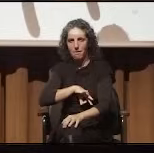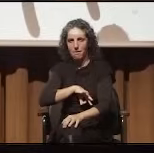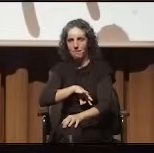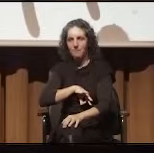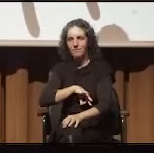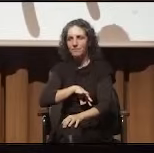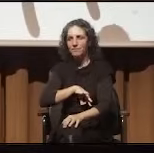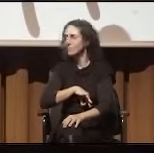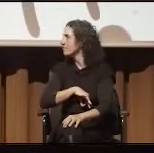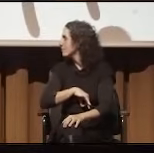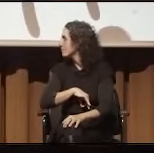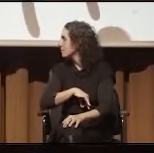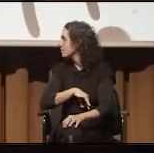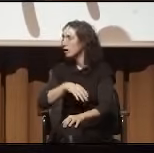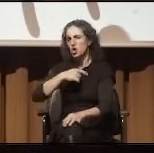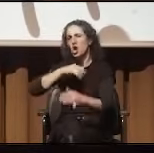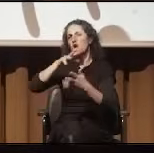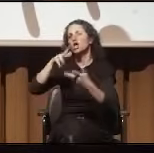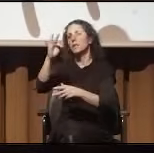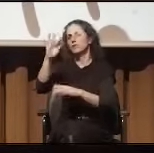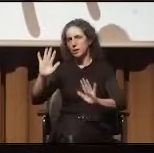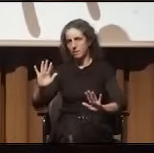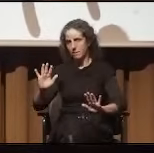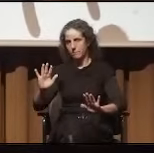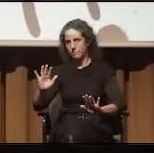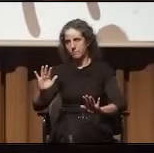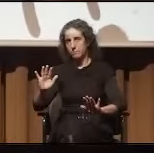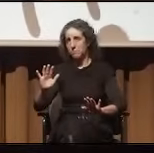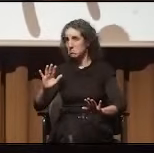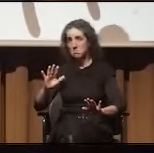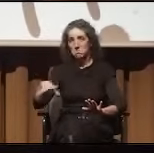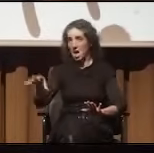¿Cómo se puede...? Tengo buenas noticias. Ni se entiende, ni se explica.